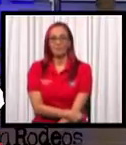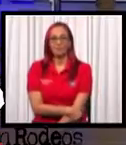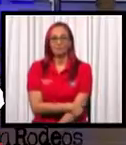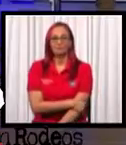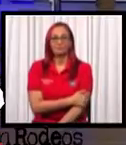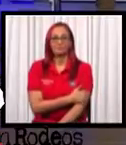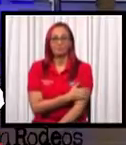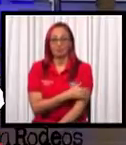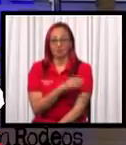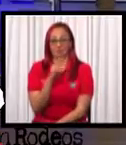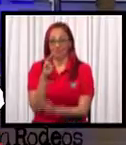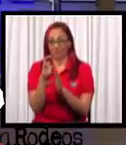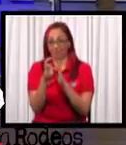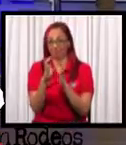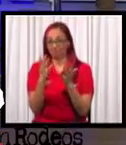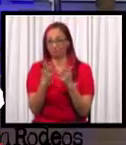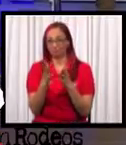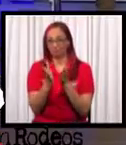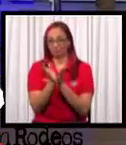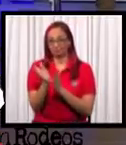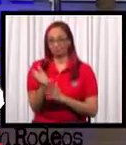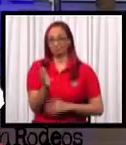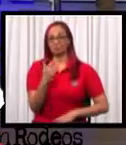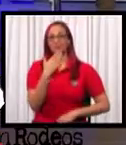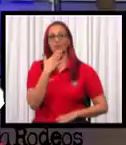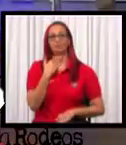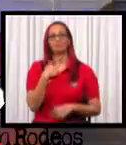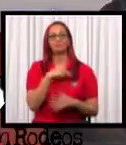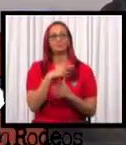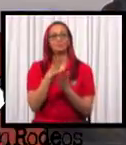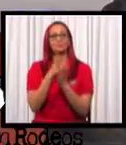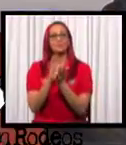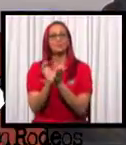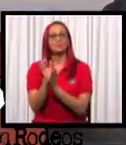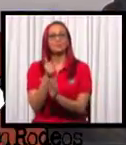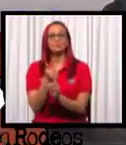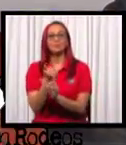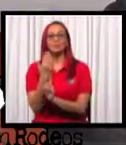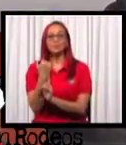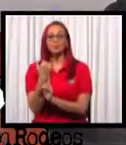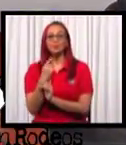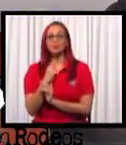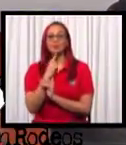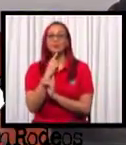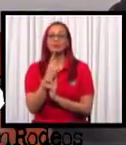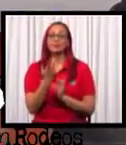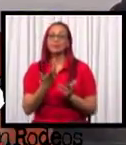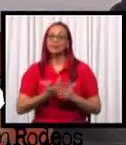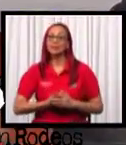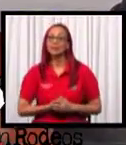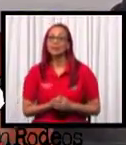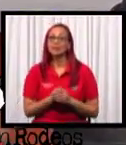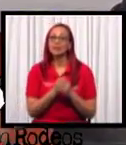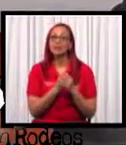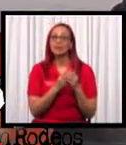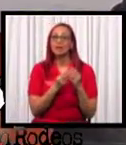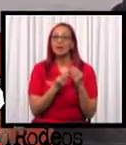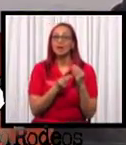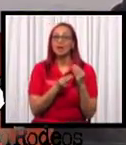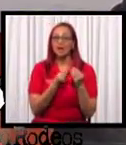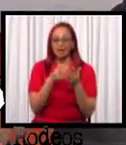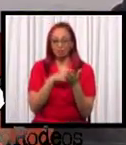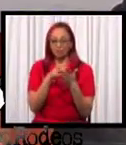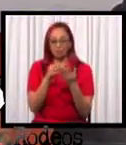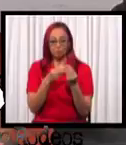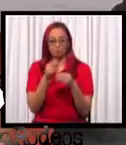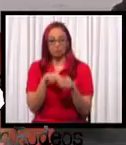quieren evitar. Claro, nosotros queremos evitar eso porque definitivamente el arroz de producción nacional cuenta con una